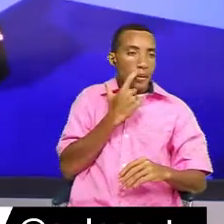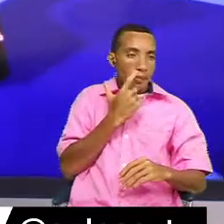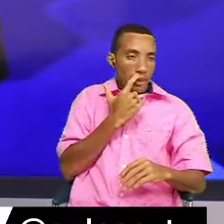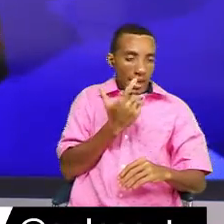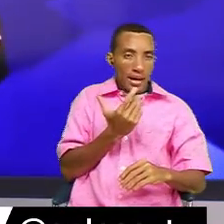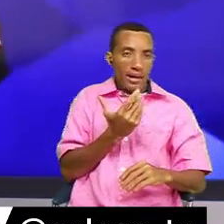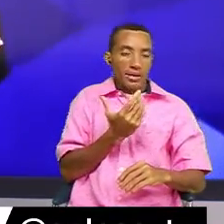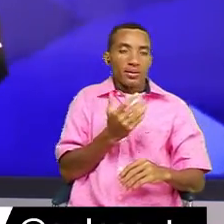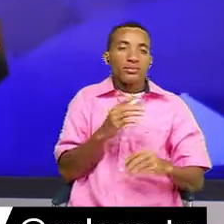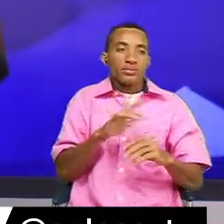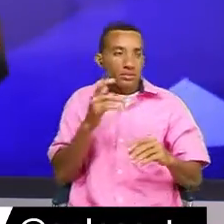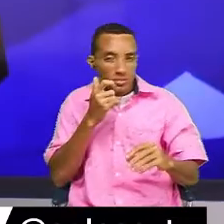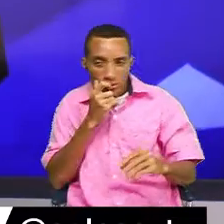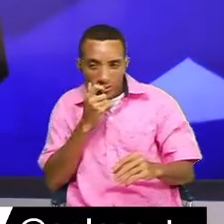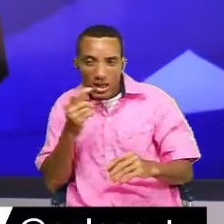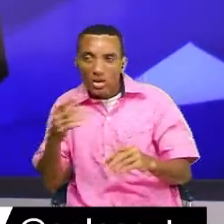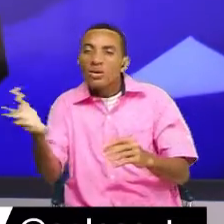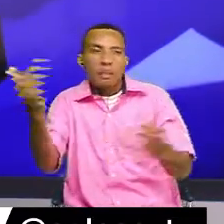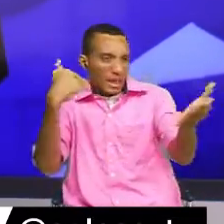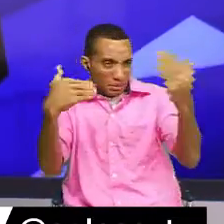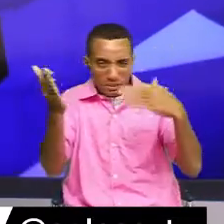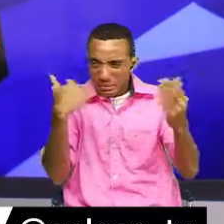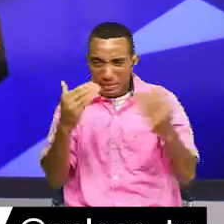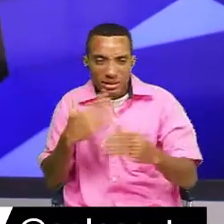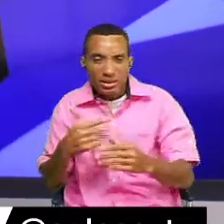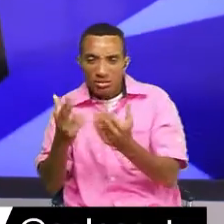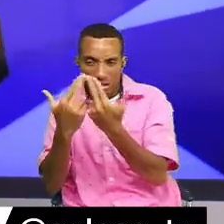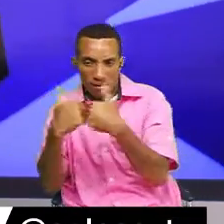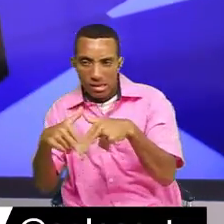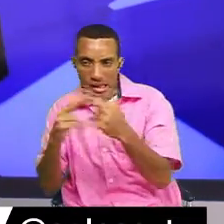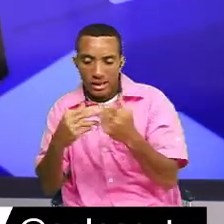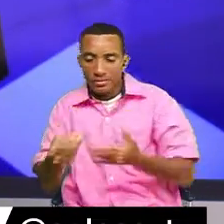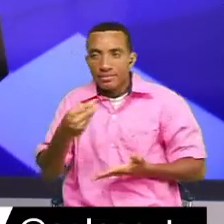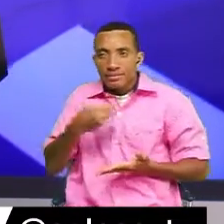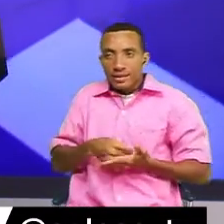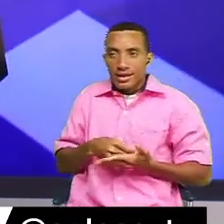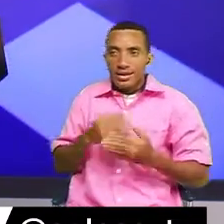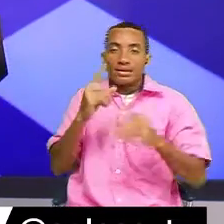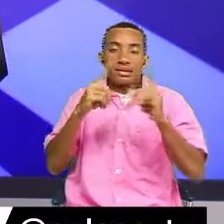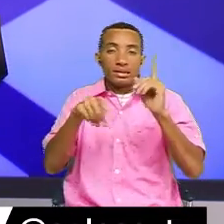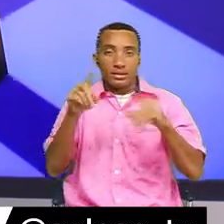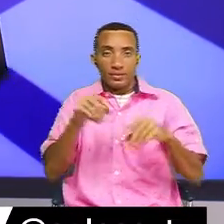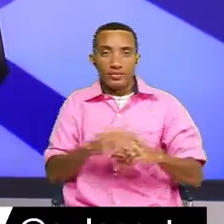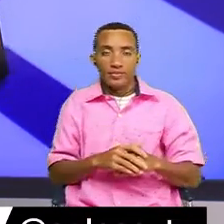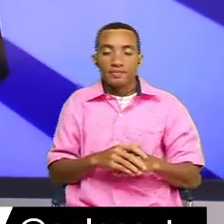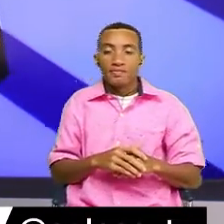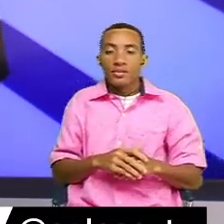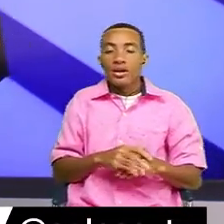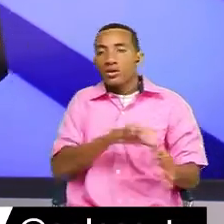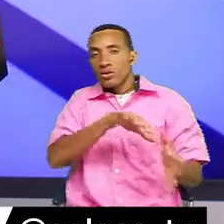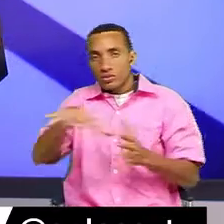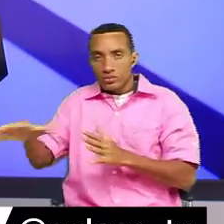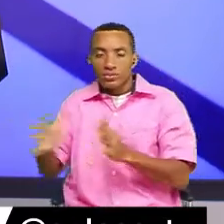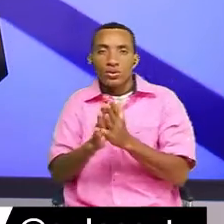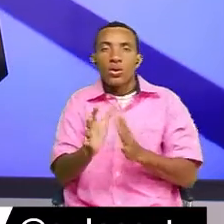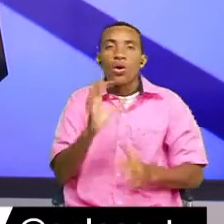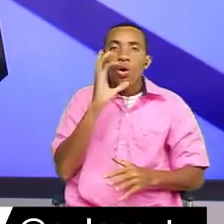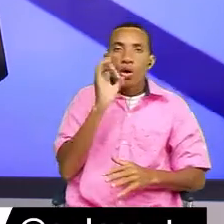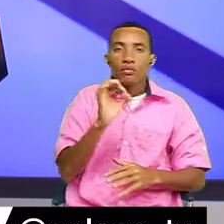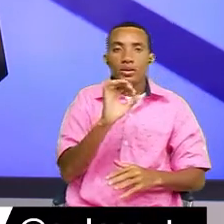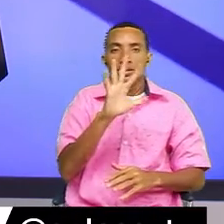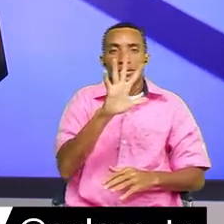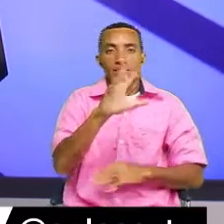ejercer la prostitución en Barranca Bermeja. En otras noticias, también hablaremos de la persona que fue herida ayer, un hombre de 54 años de